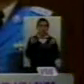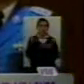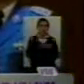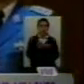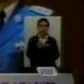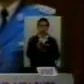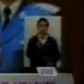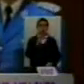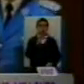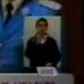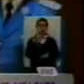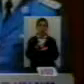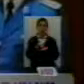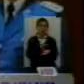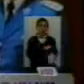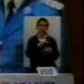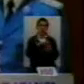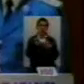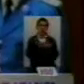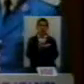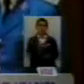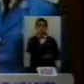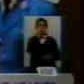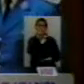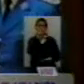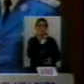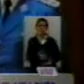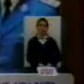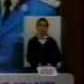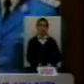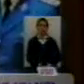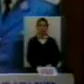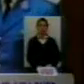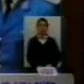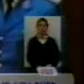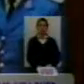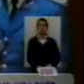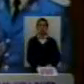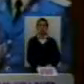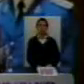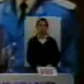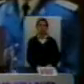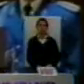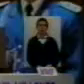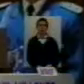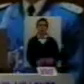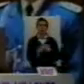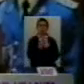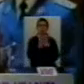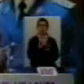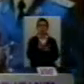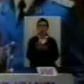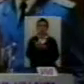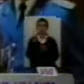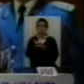ser 25 mil millones de dólares de inversión privada. Pues no estamos hablando solamente de 50 mil millones de dólares de